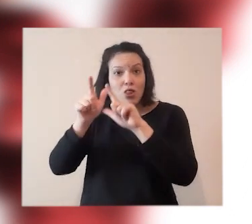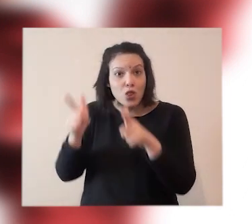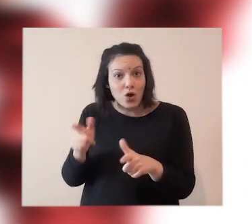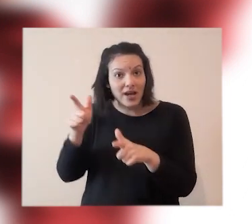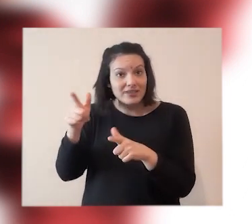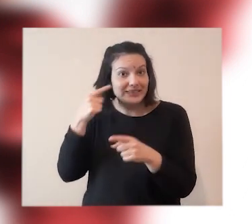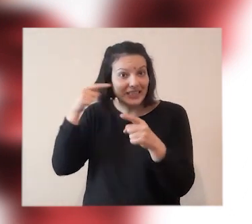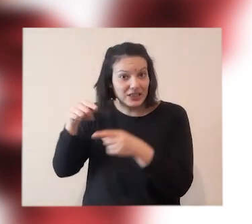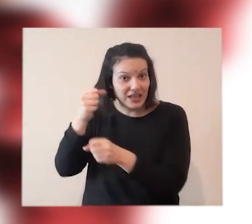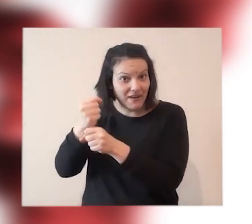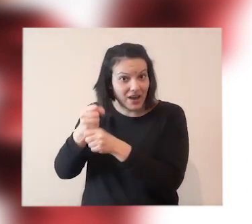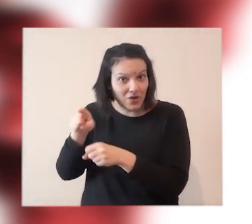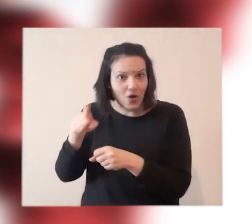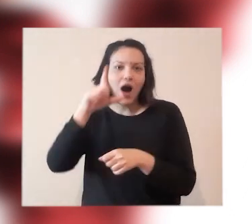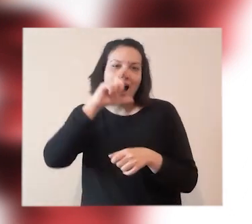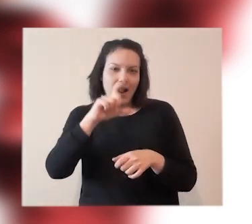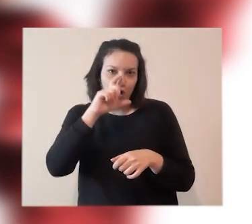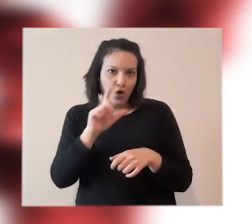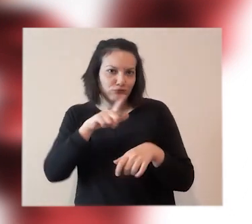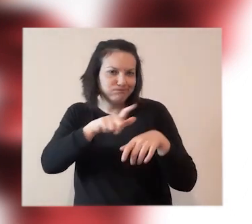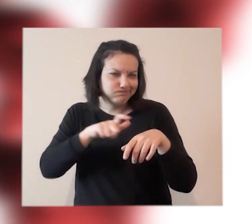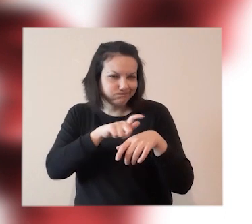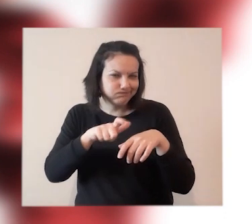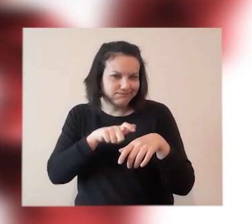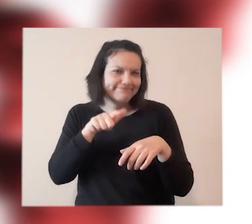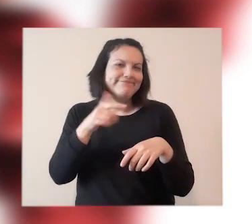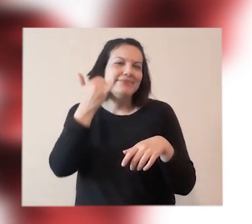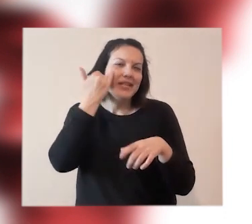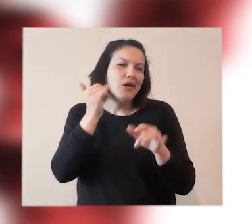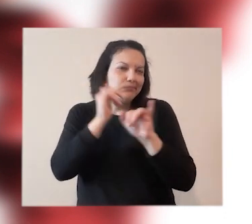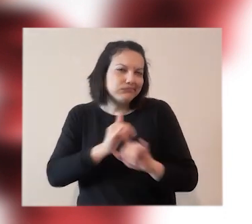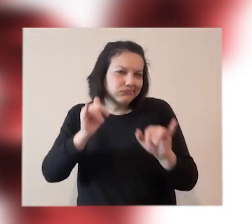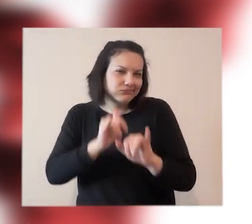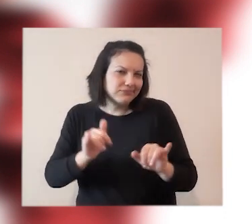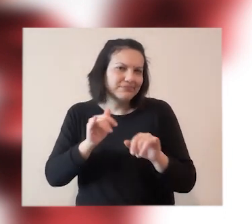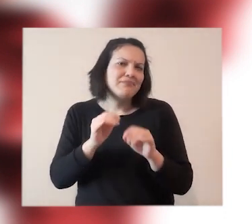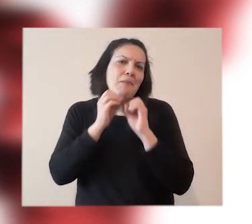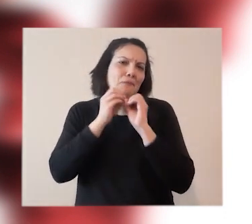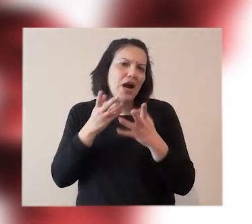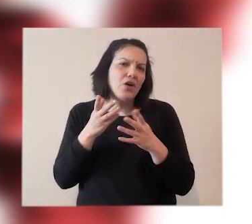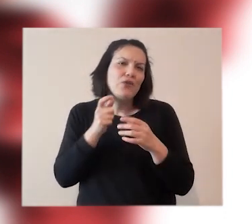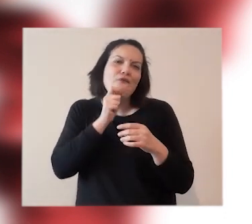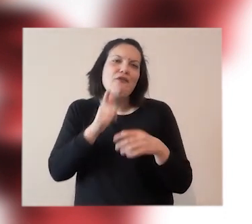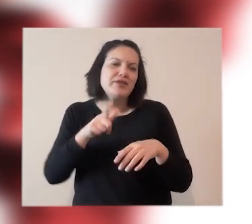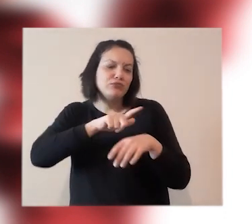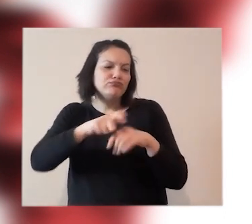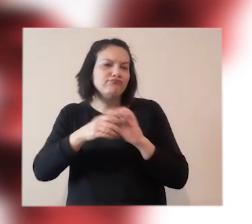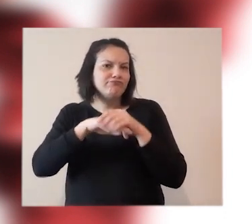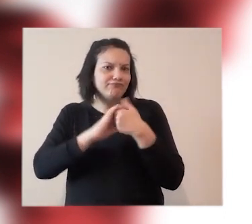el uso del alcohol, ¿sí? Que eso está bastante difundido y quizás es un poco más práctico, ¿no?